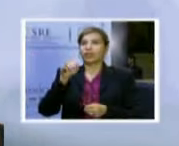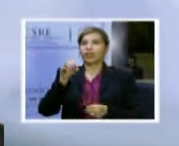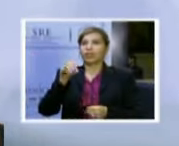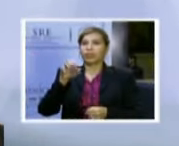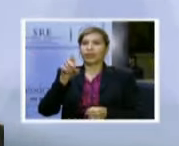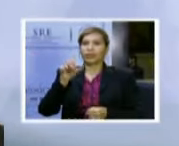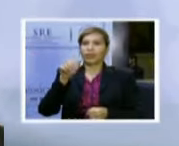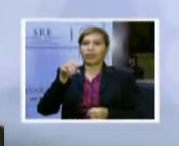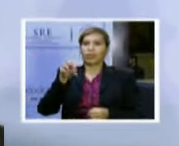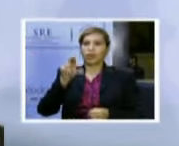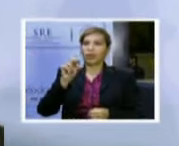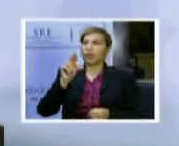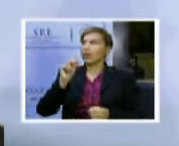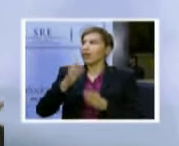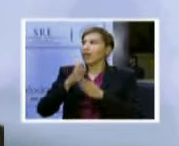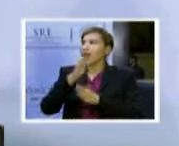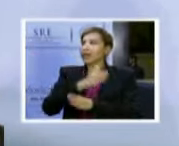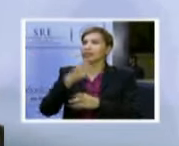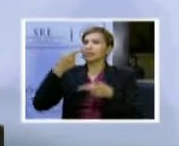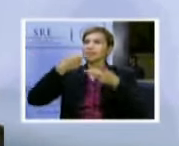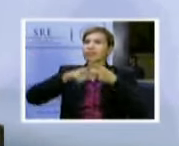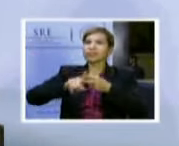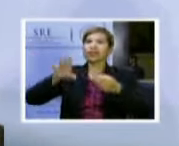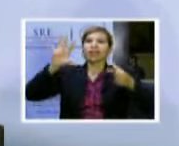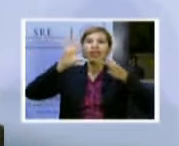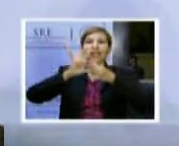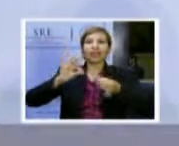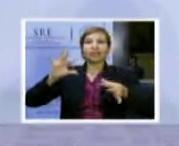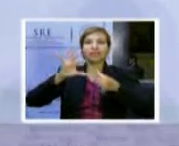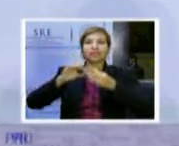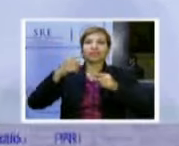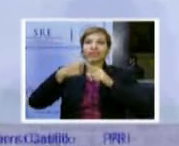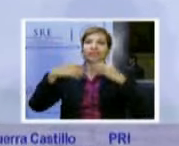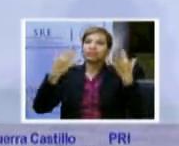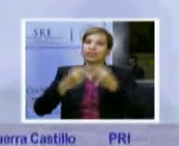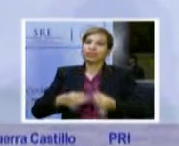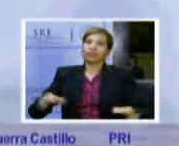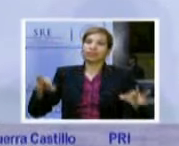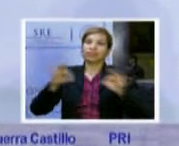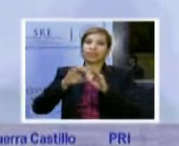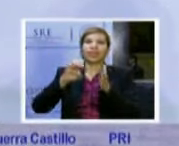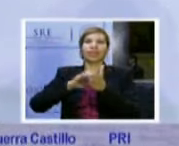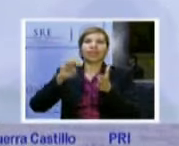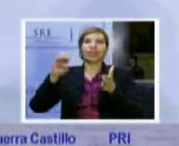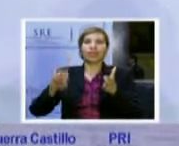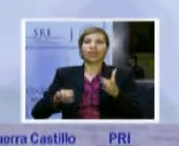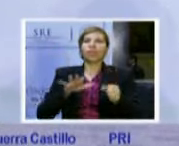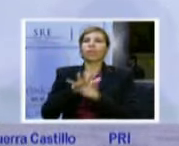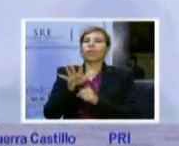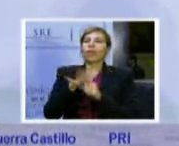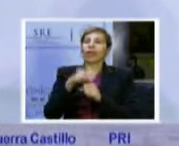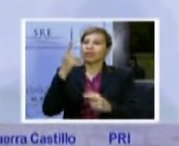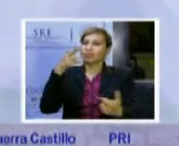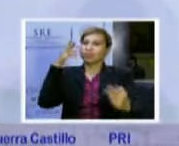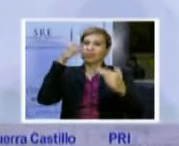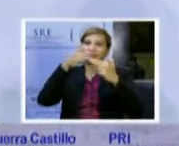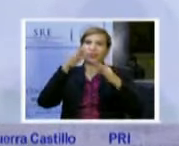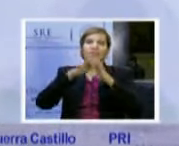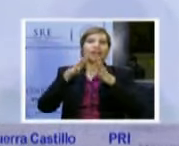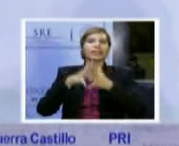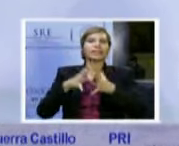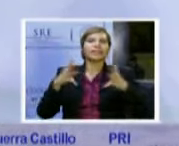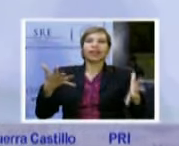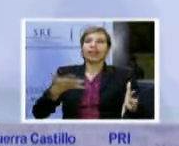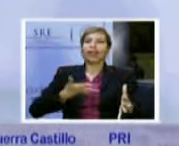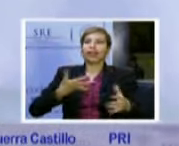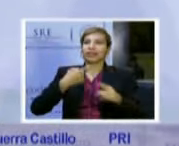Mora, no sin antes poner sobre la mesa algunos tópicos. Por ejemplo, ¿cuáles serán los retos más grandes que